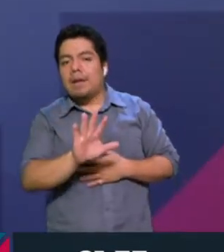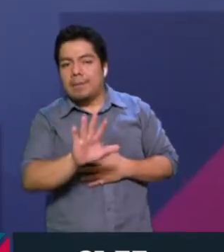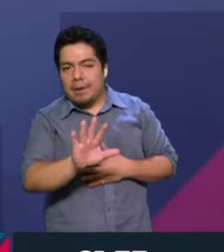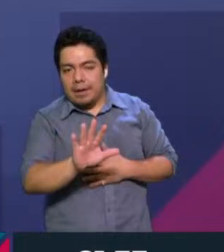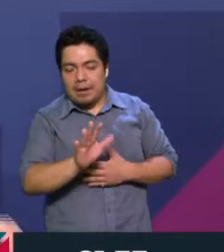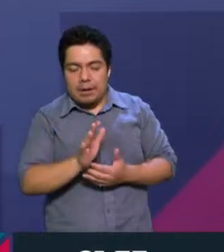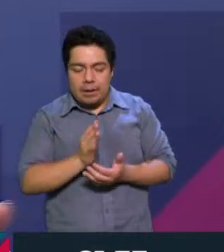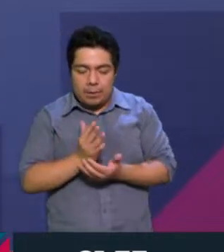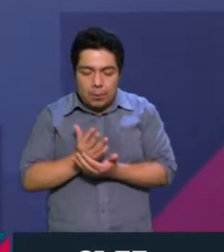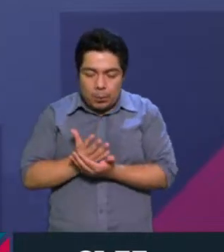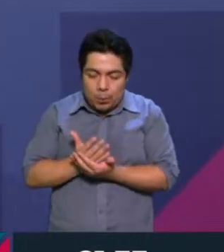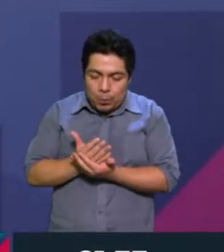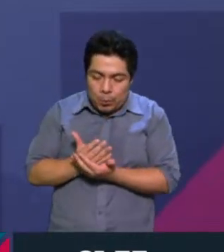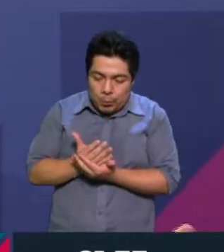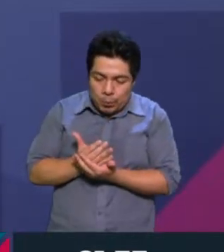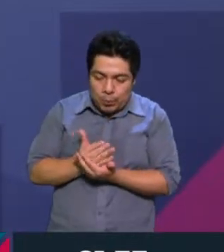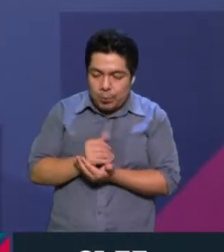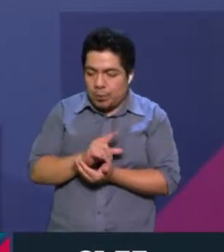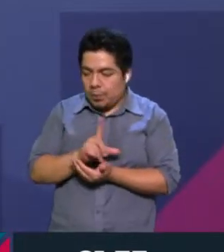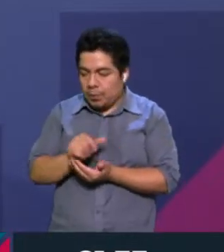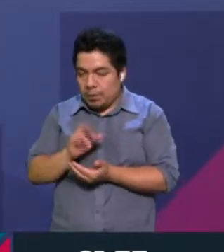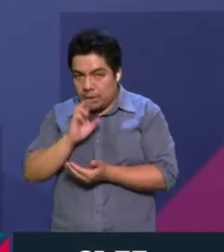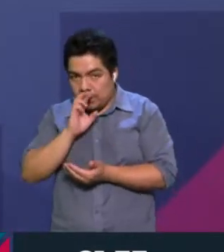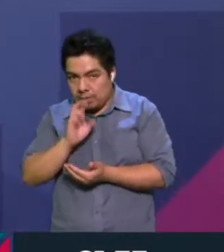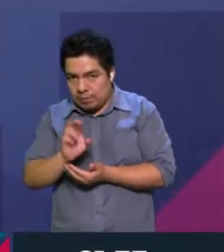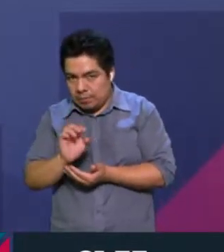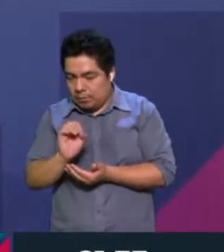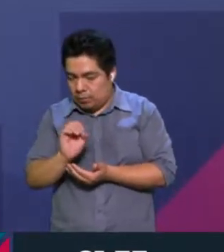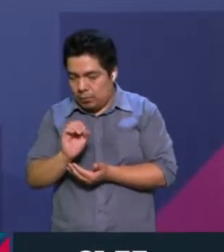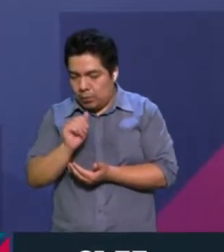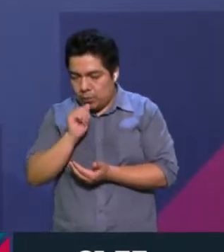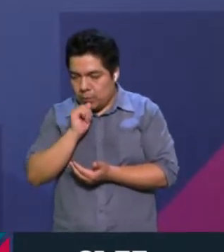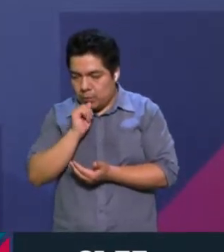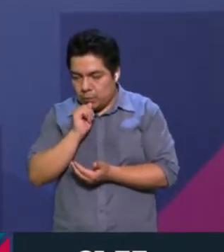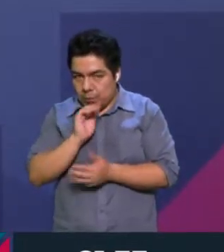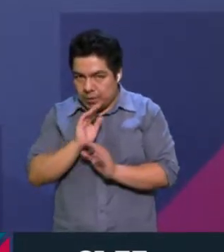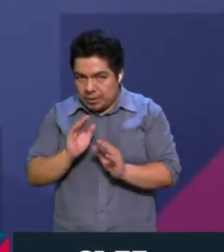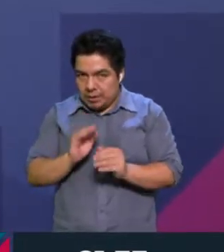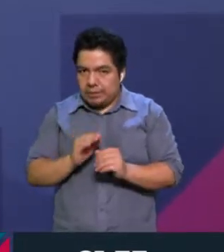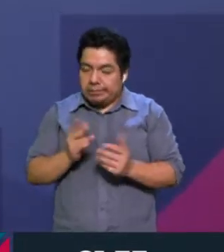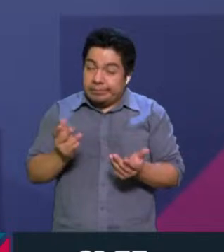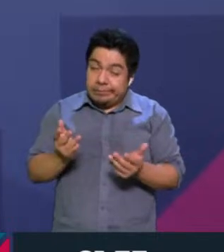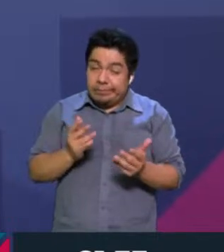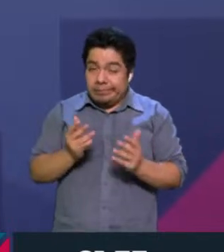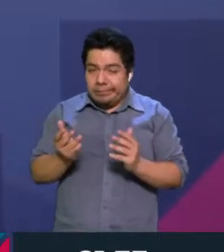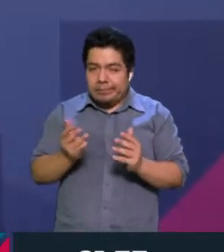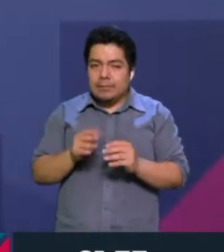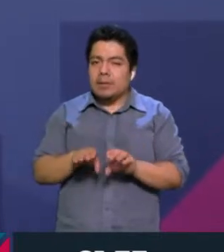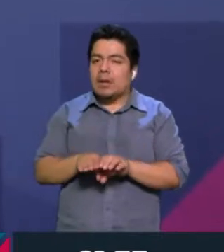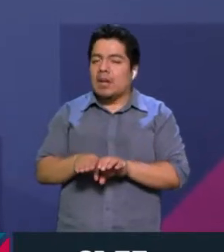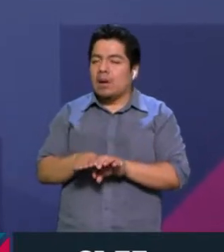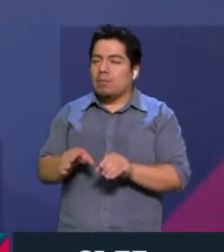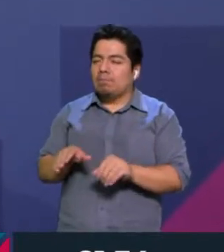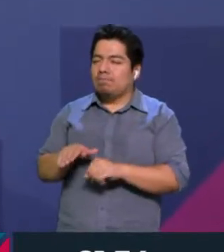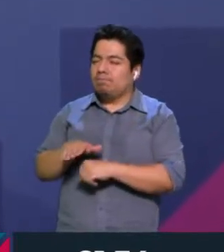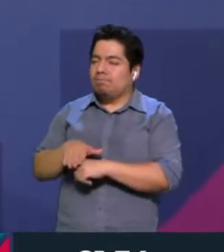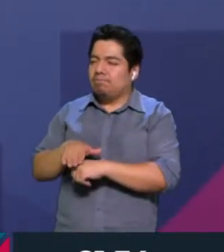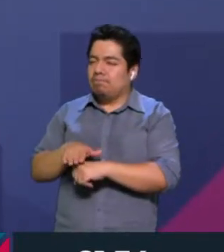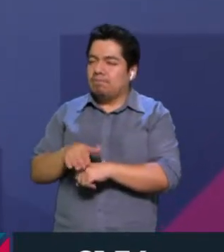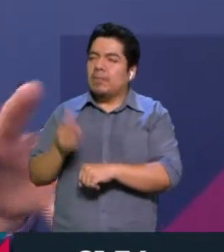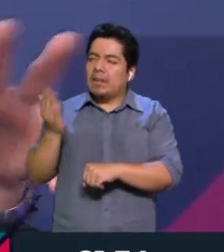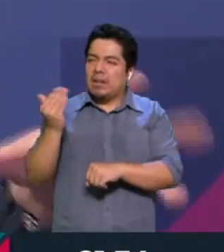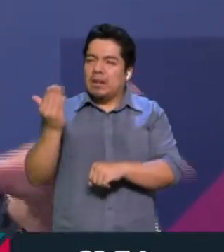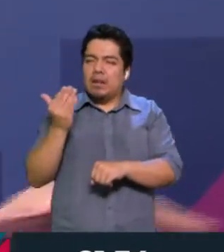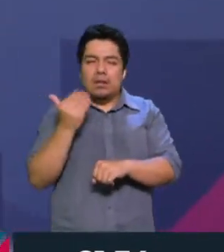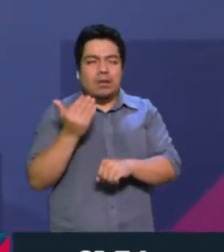estamos esperando, lo cual no quiere decir que se haya resuelto este asunto, pero sí creo que no es un llamado que venga, que